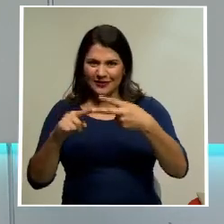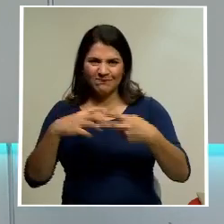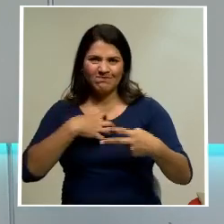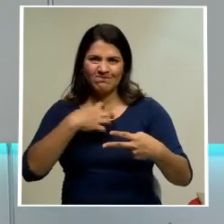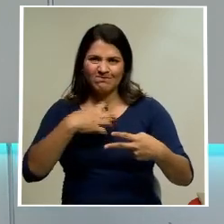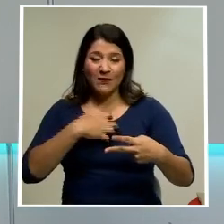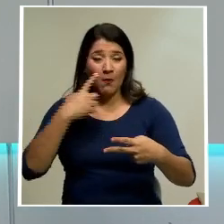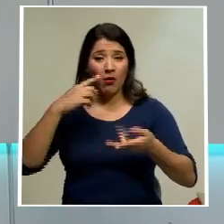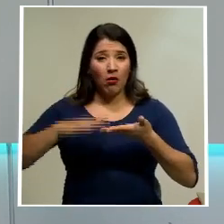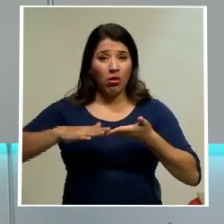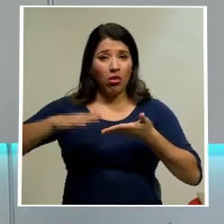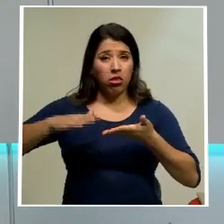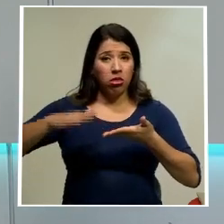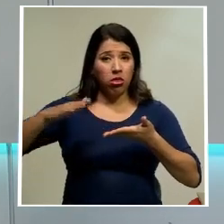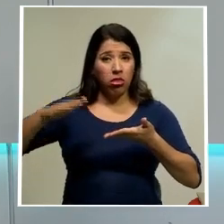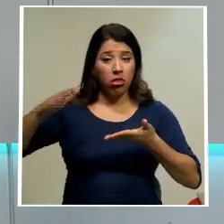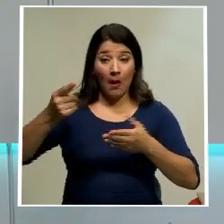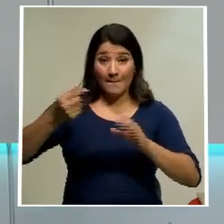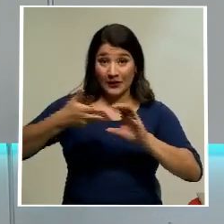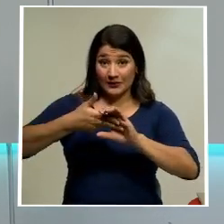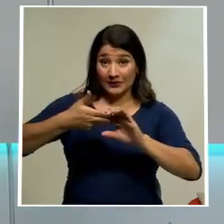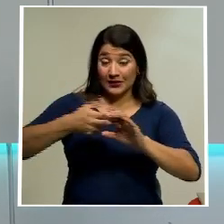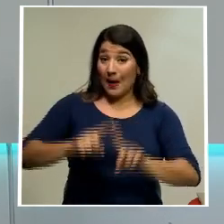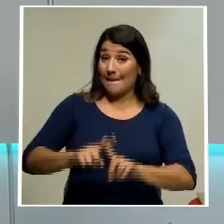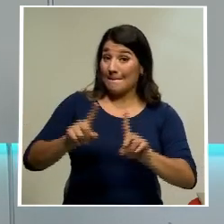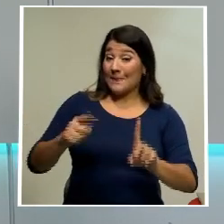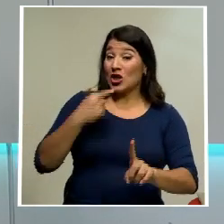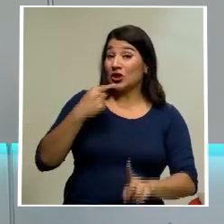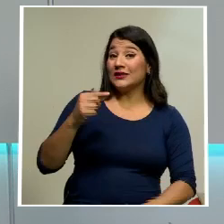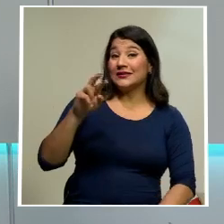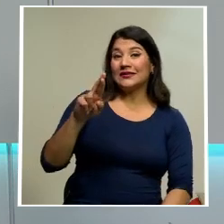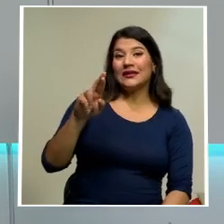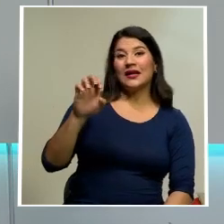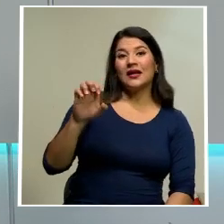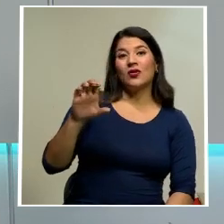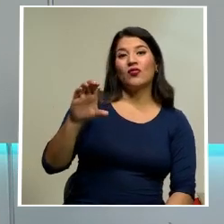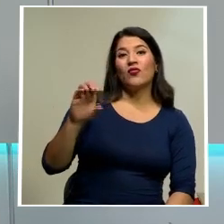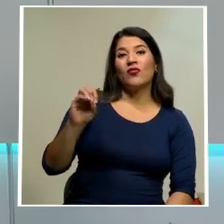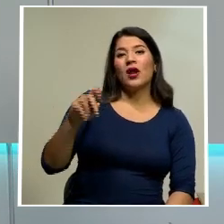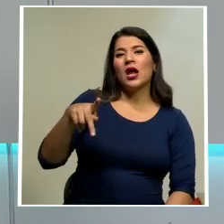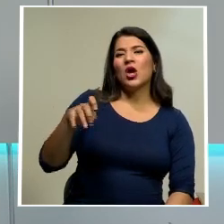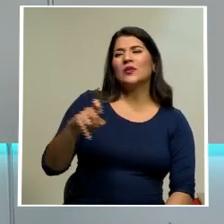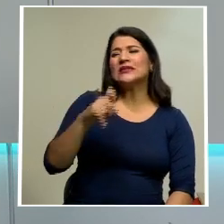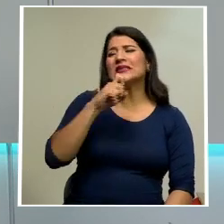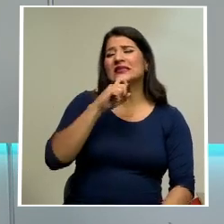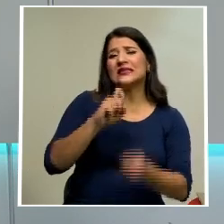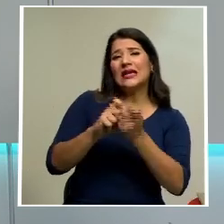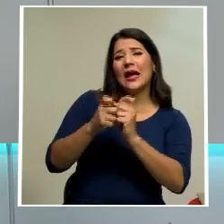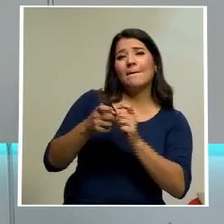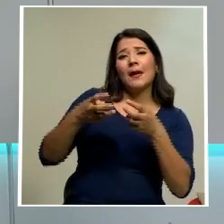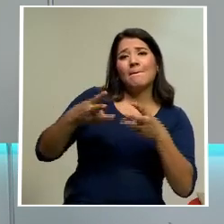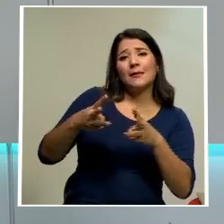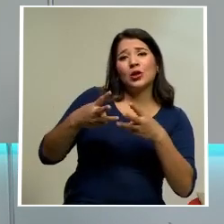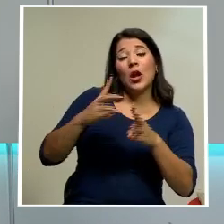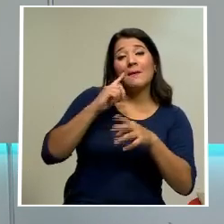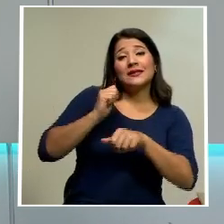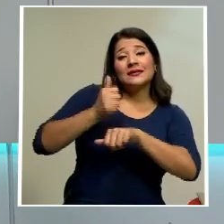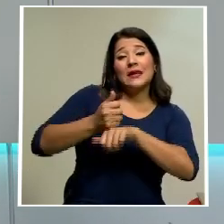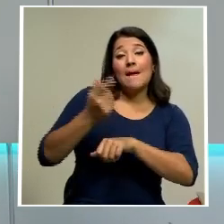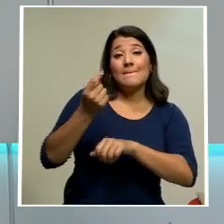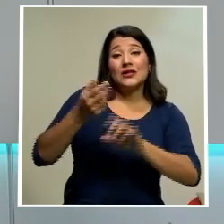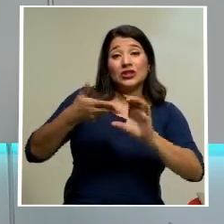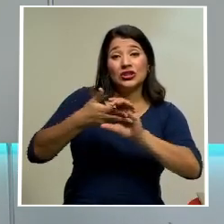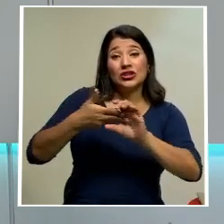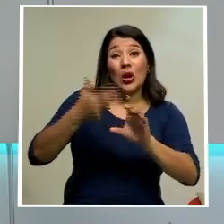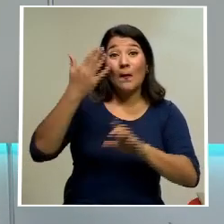año. Sin embargo, Recope afirma que es complejo poder modificar la fórmula para el ajuste de los precios de las gasolinas, ya que el Estado